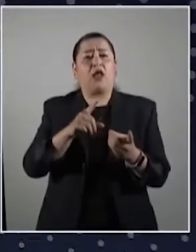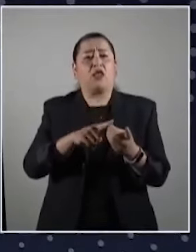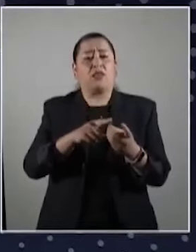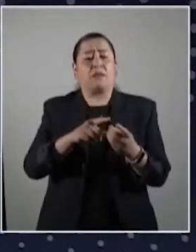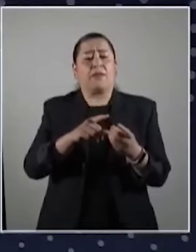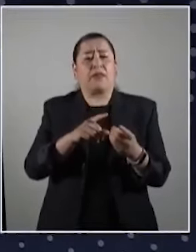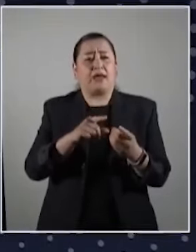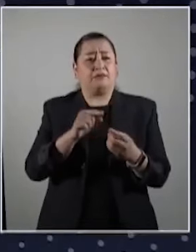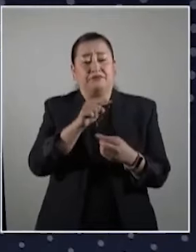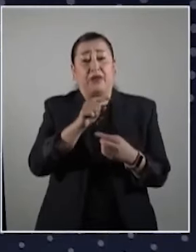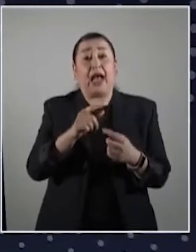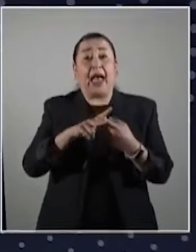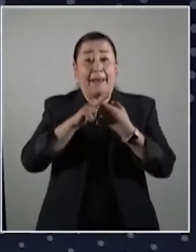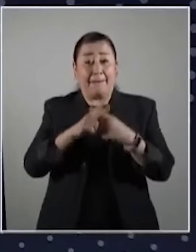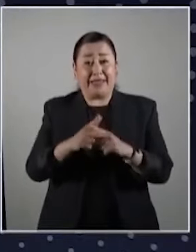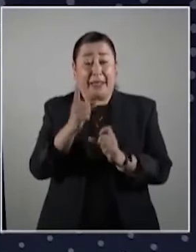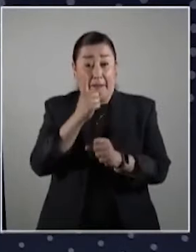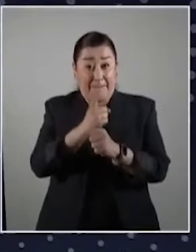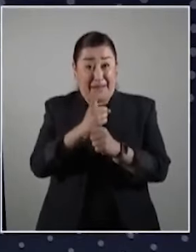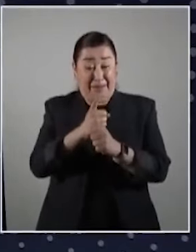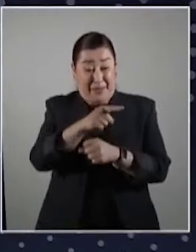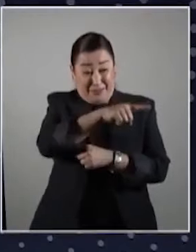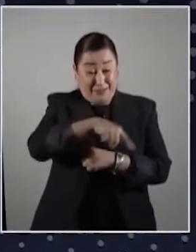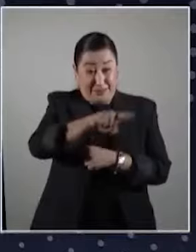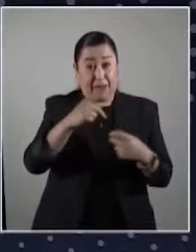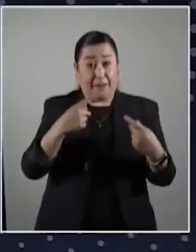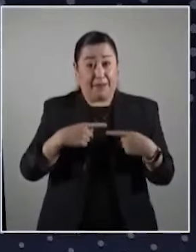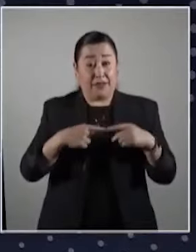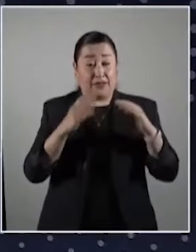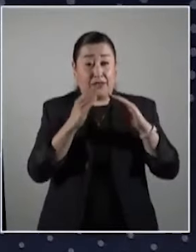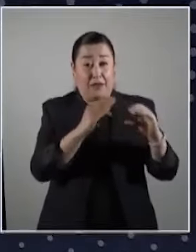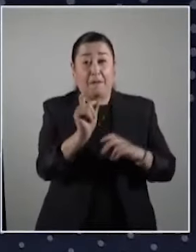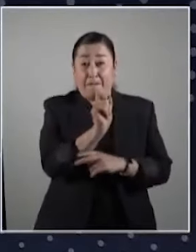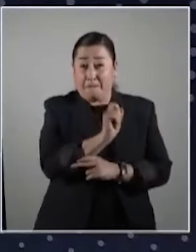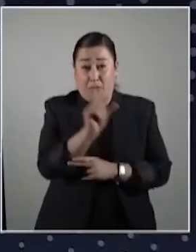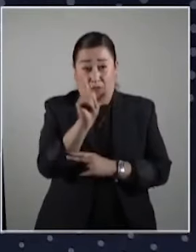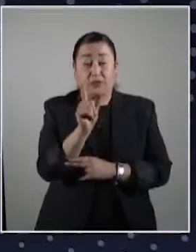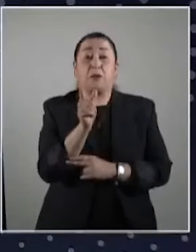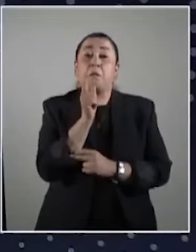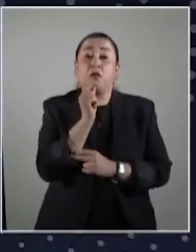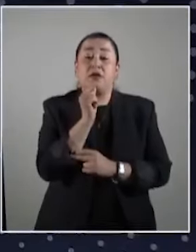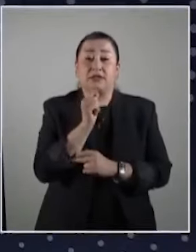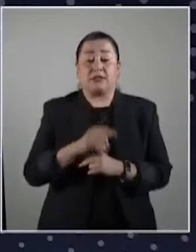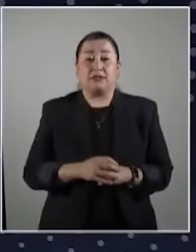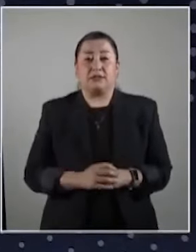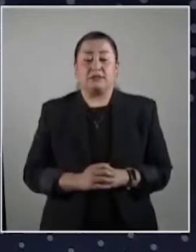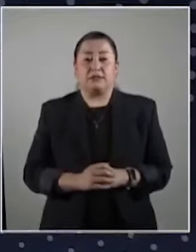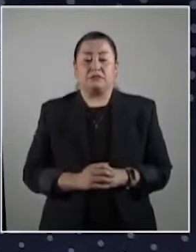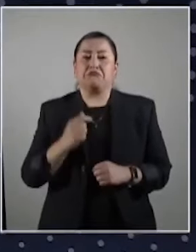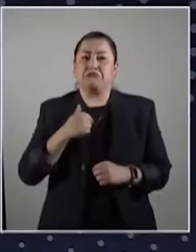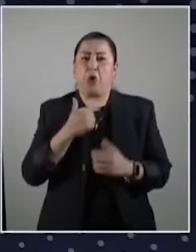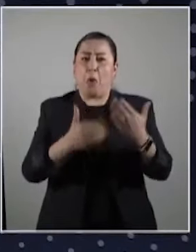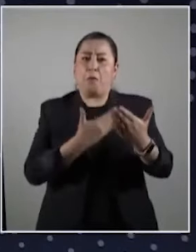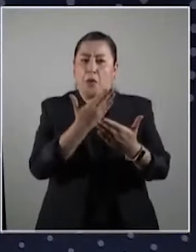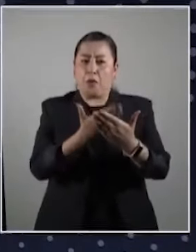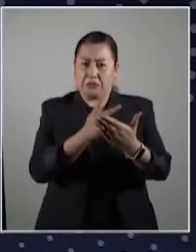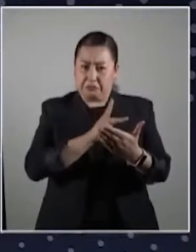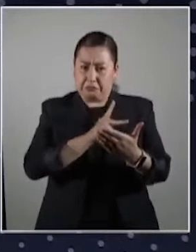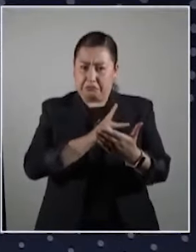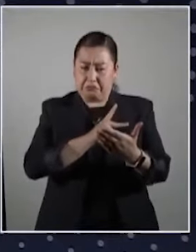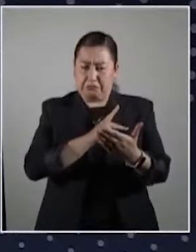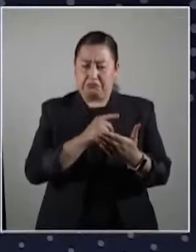dignificación y profesionalización de los y los de las y los policías propongo el